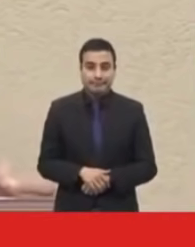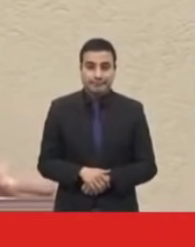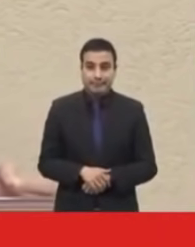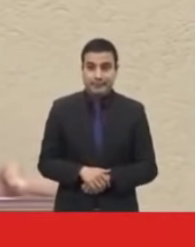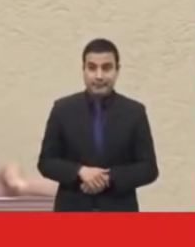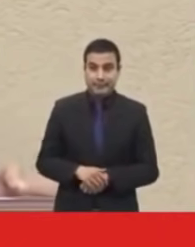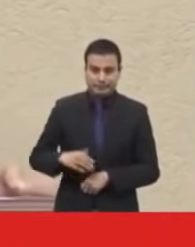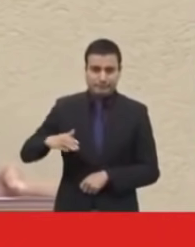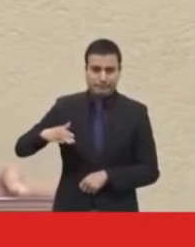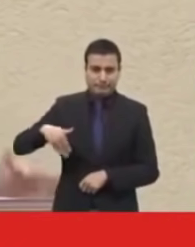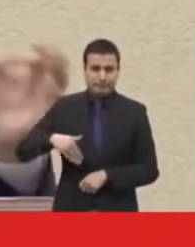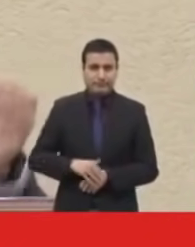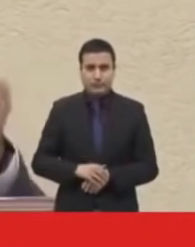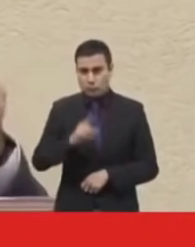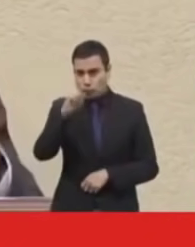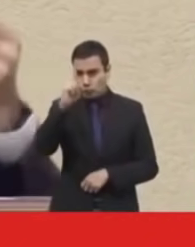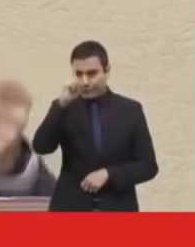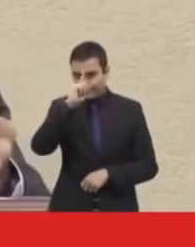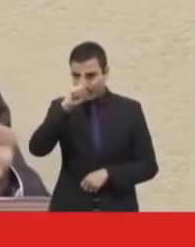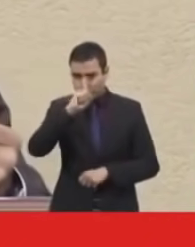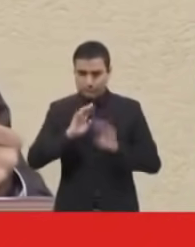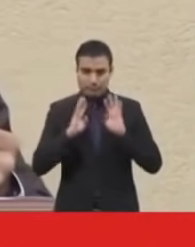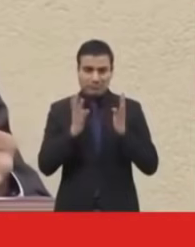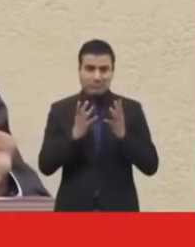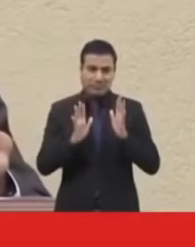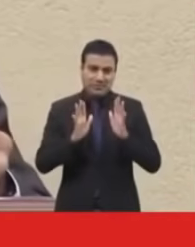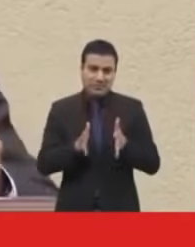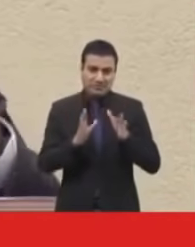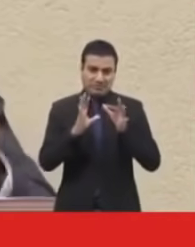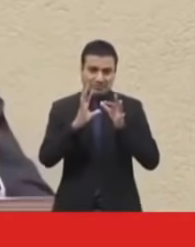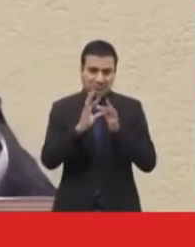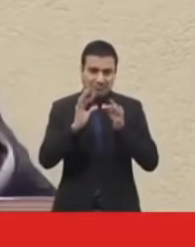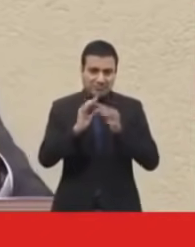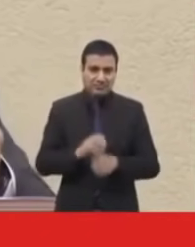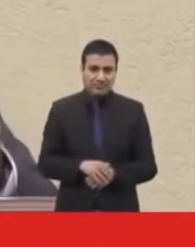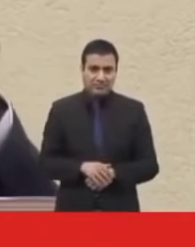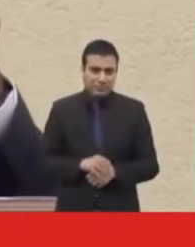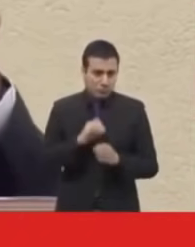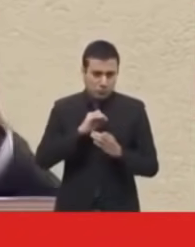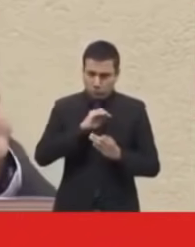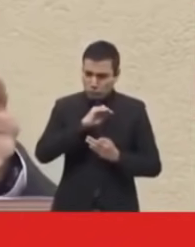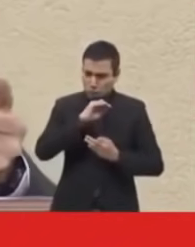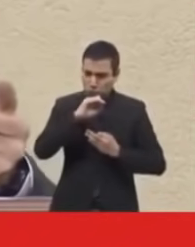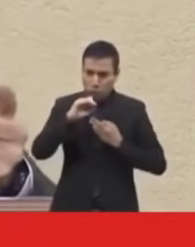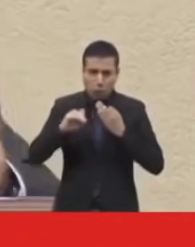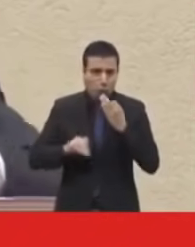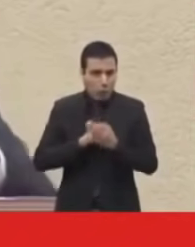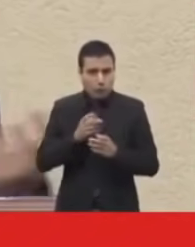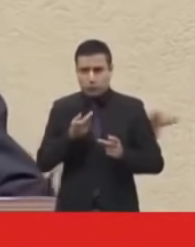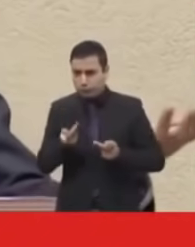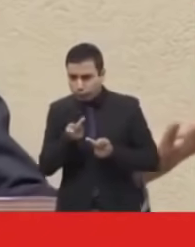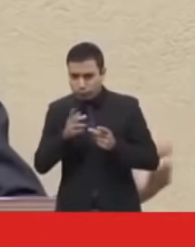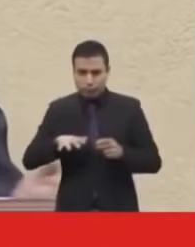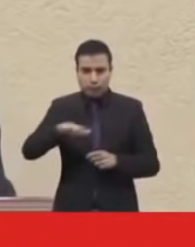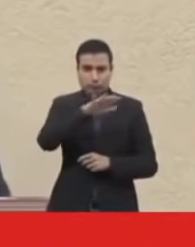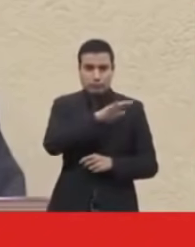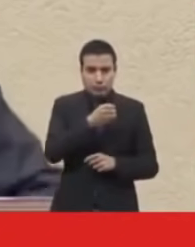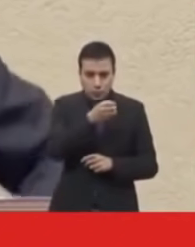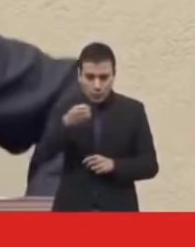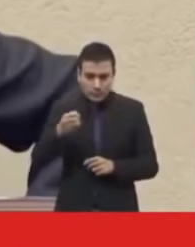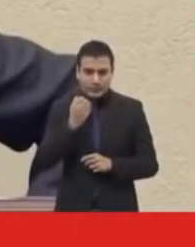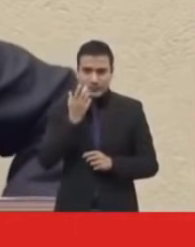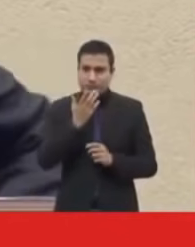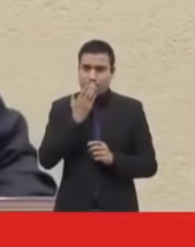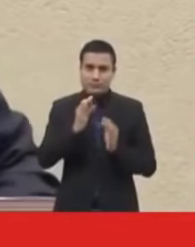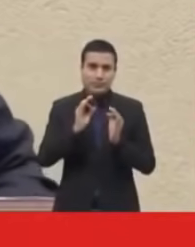y todos los consejeros todas y todos estamos convencidos comprometidos con la realización de la consulta por eso esta consulta es